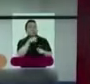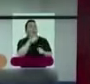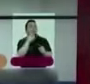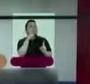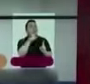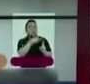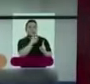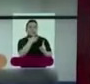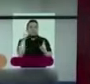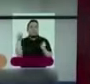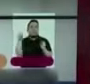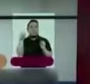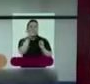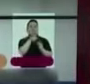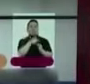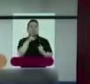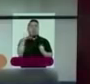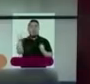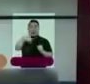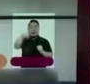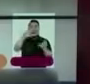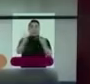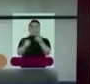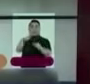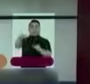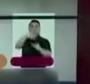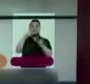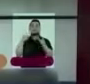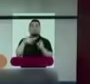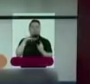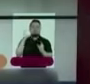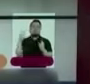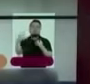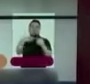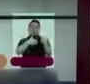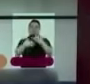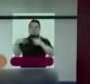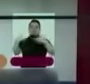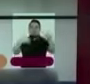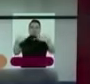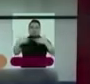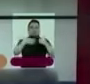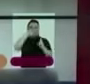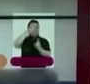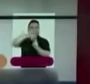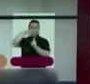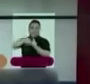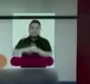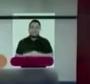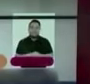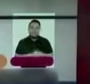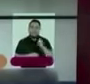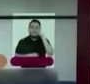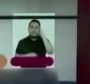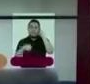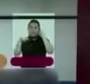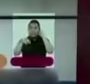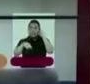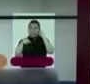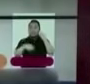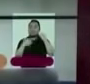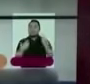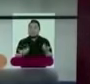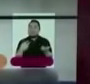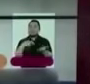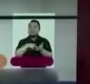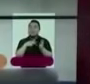televidentes. 5 años en una facultad de comunicaciones y no sabes preguntar la elementalidad. Si vas a vacunar miembro de